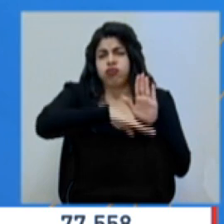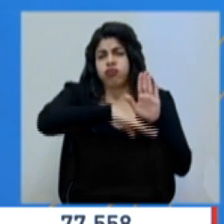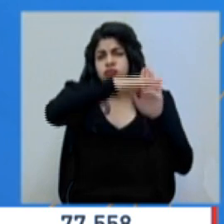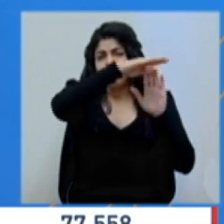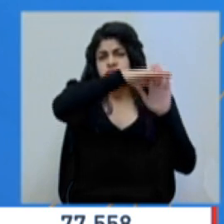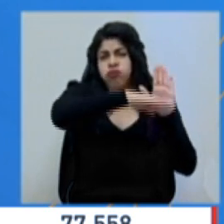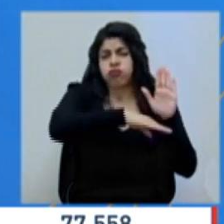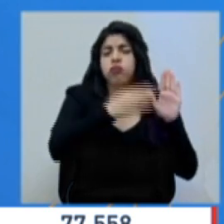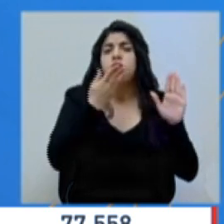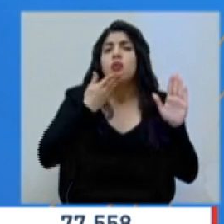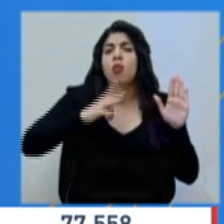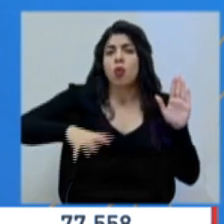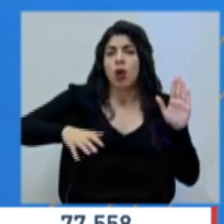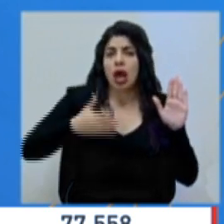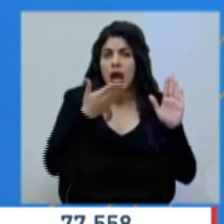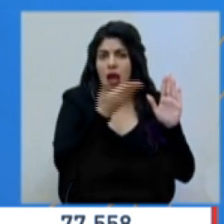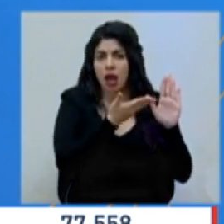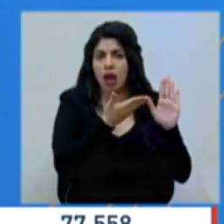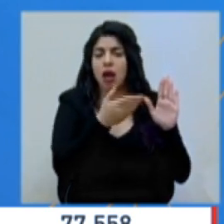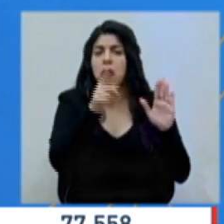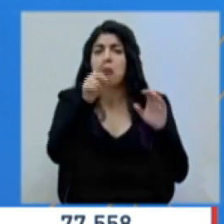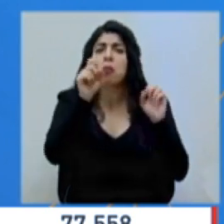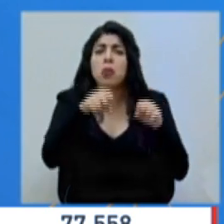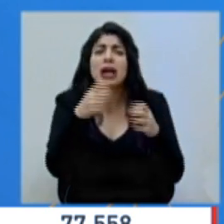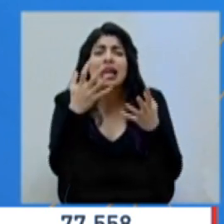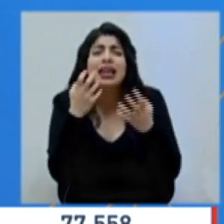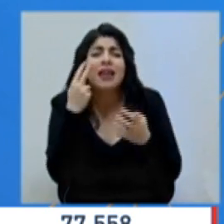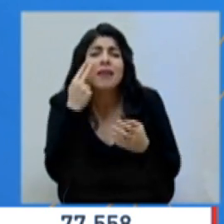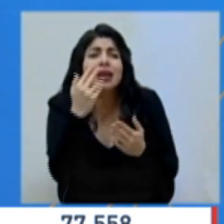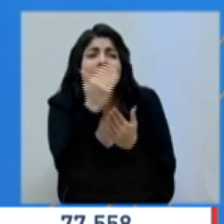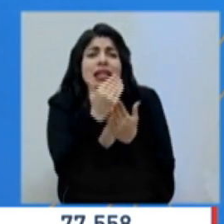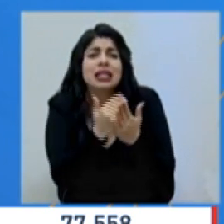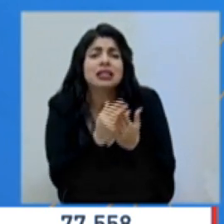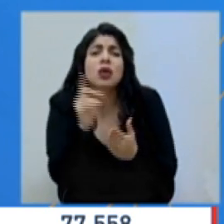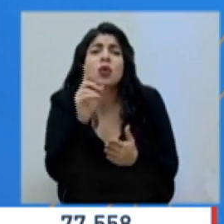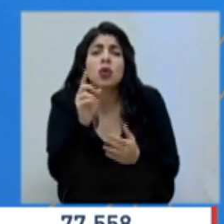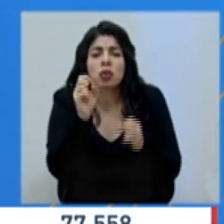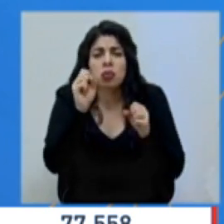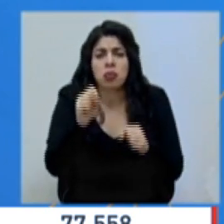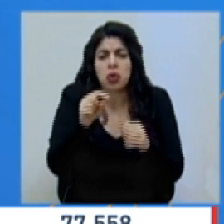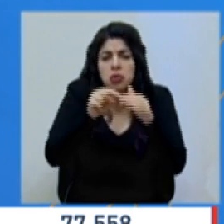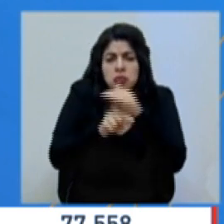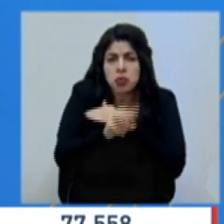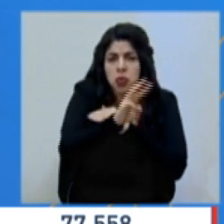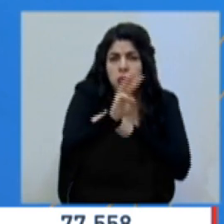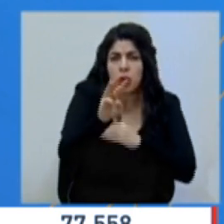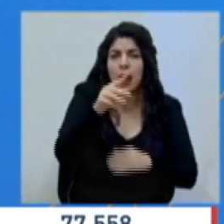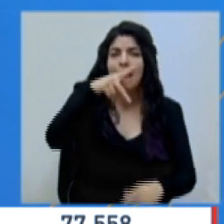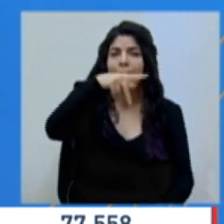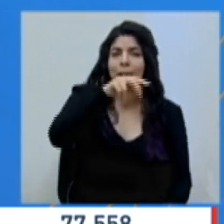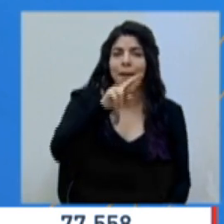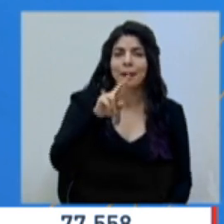en condición de alerta naranja, que también puede ser consultada en el sitio